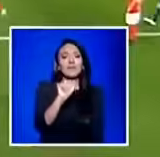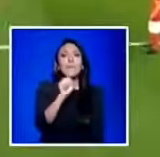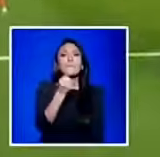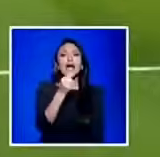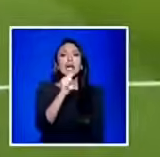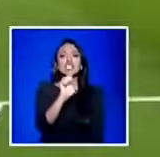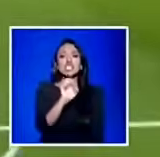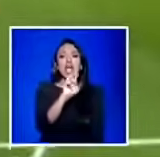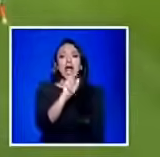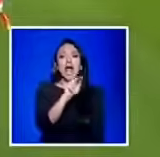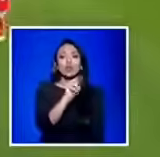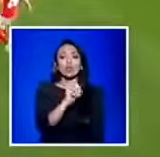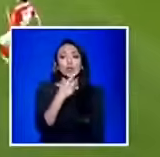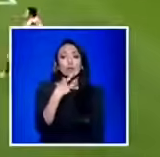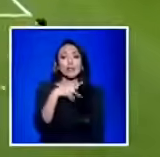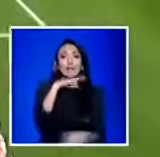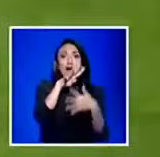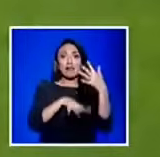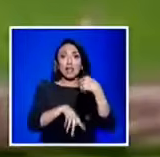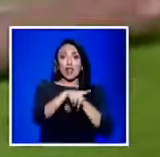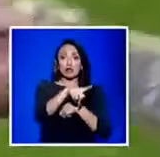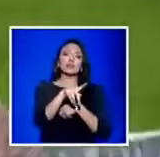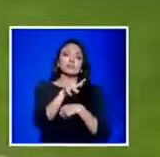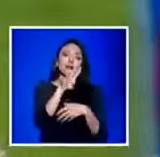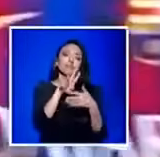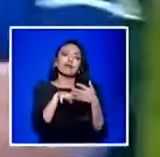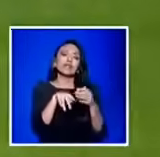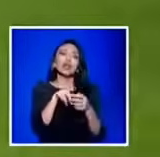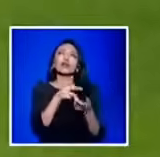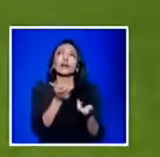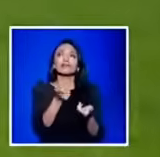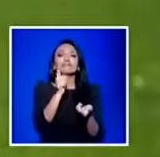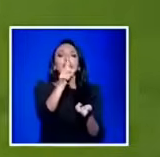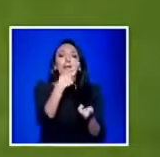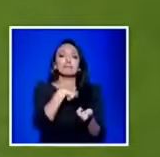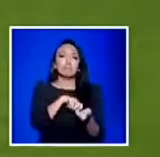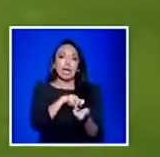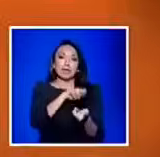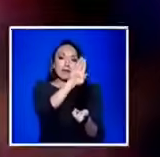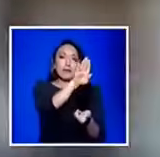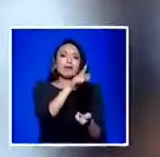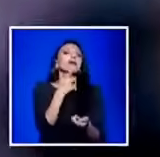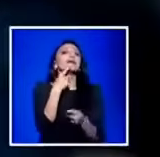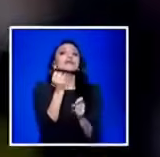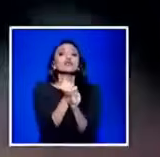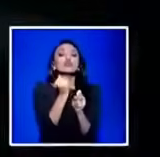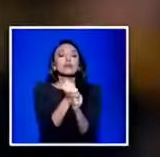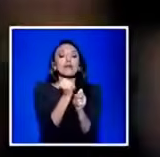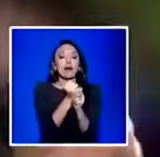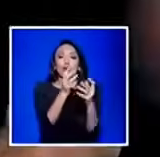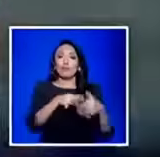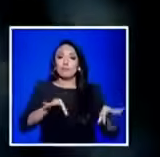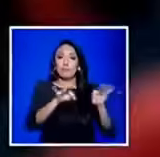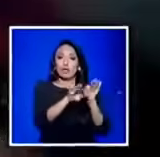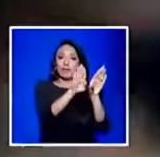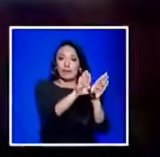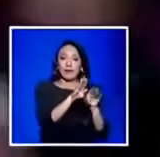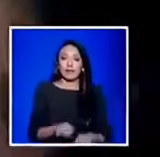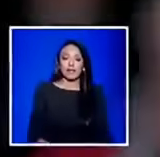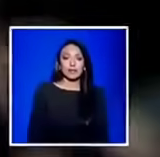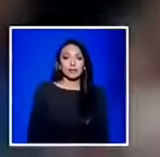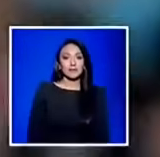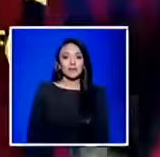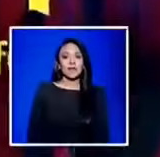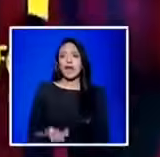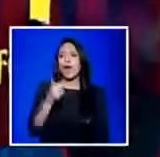Fútbol Club Barcelona marcó una época en el fútbol. Además, elogió el trabajo que realizan equipos nacionales. De